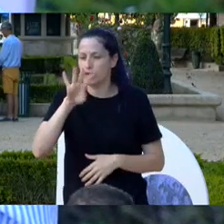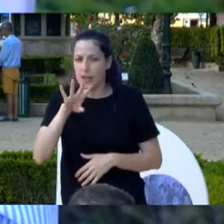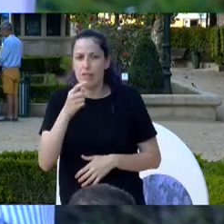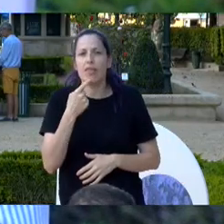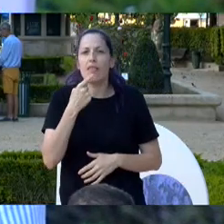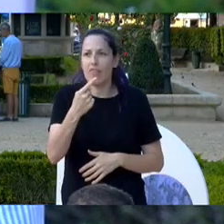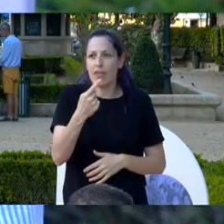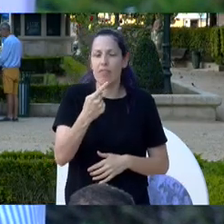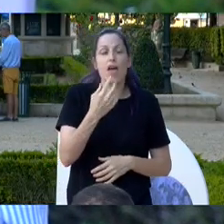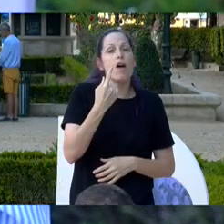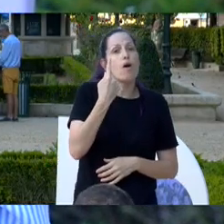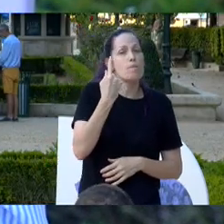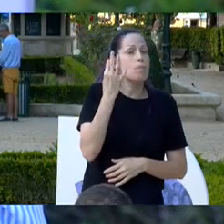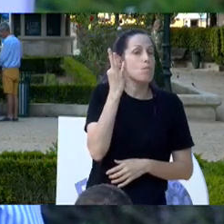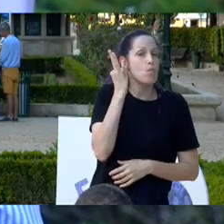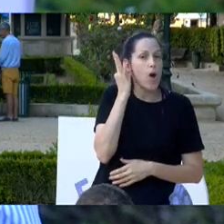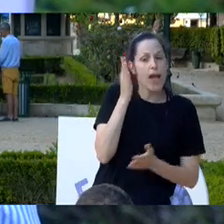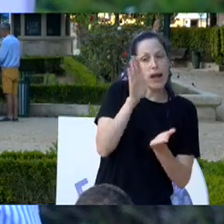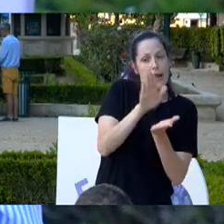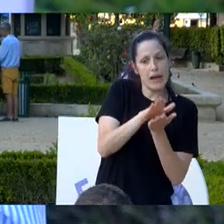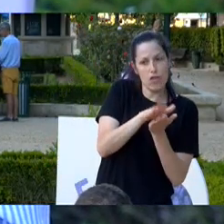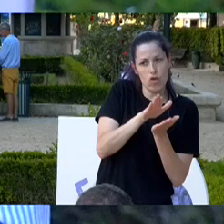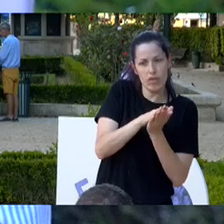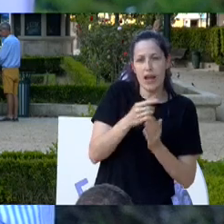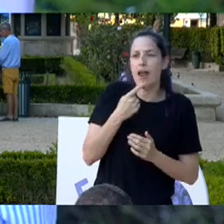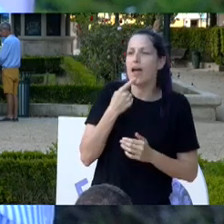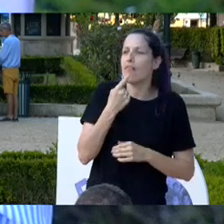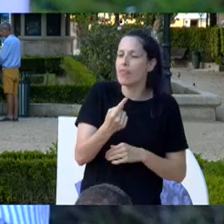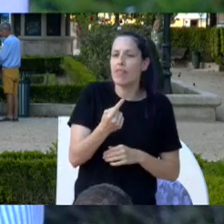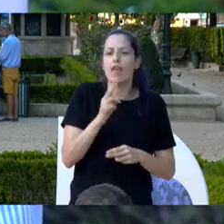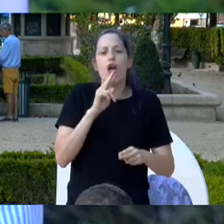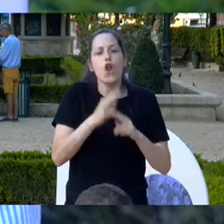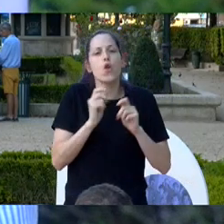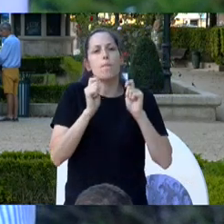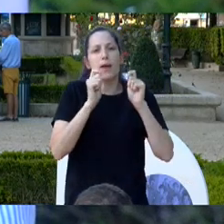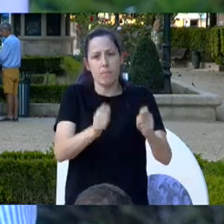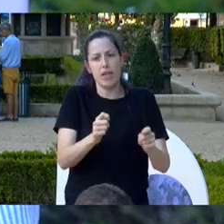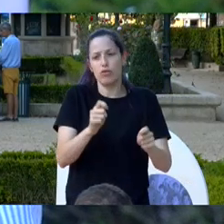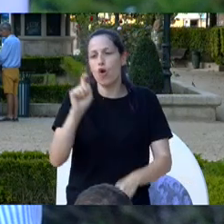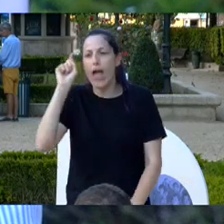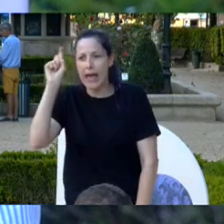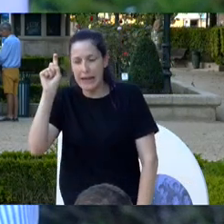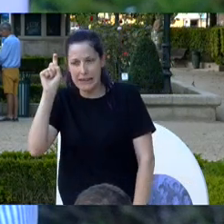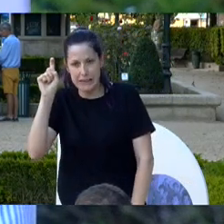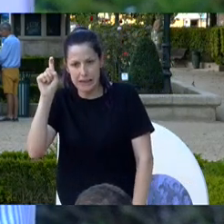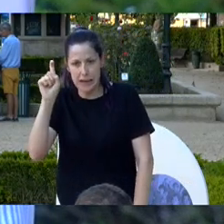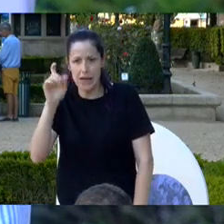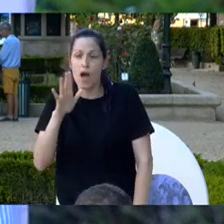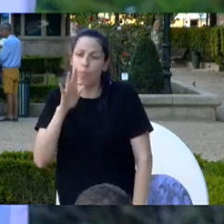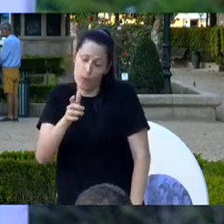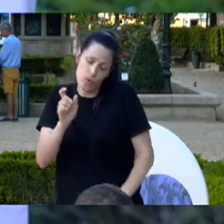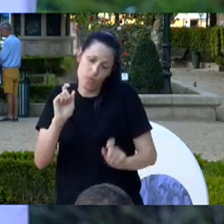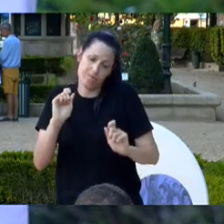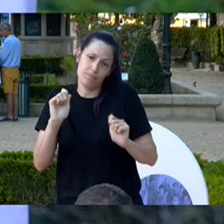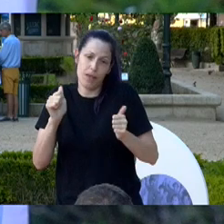Una mujer de Redondela, e dice que leyó en el último número el nombramiento de Ernestina Otero como profesora de la